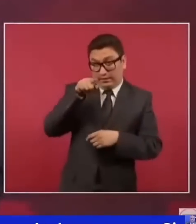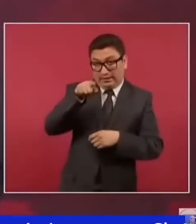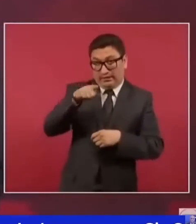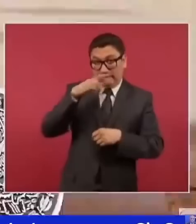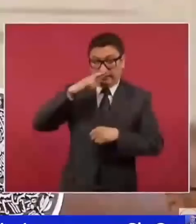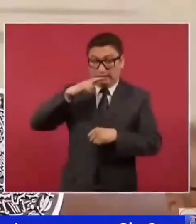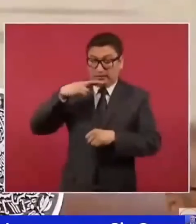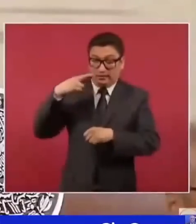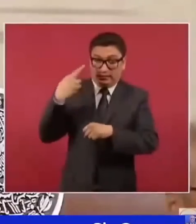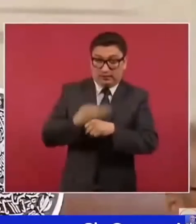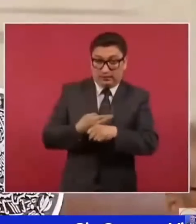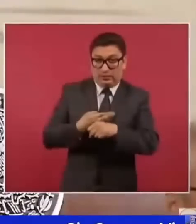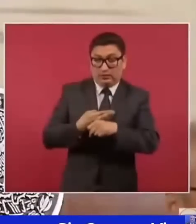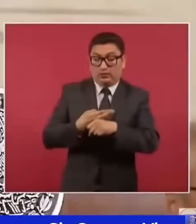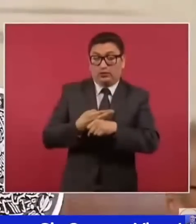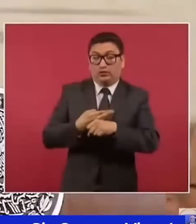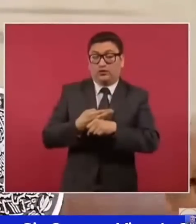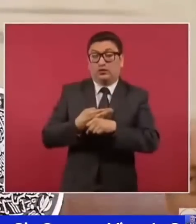actúa como servidor